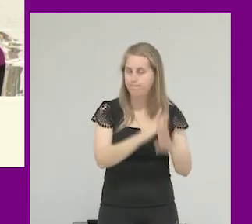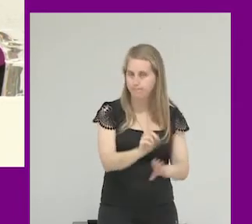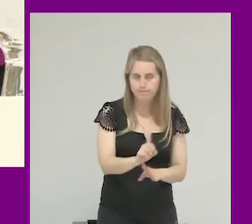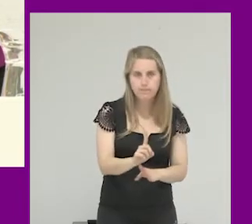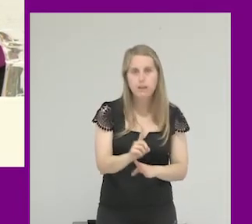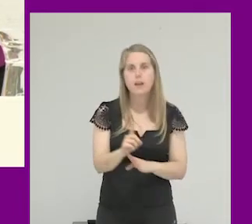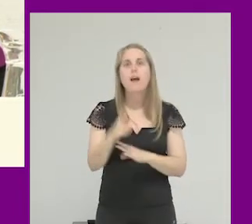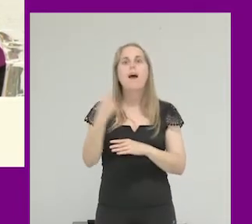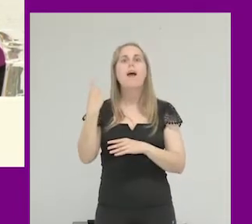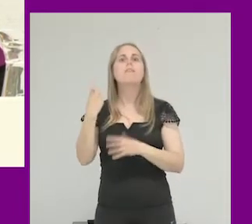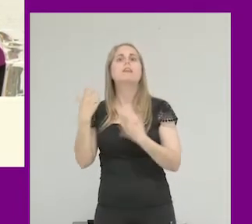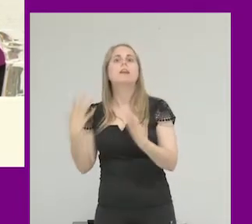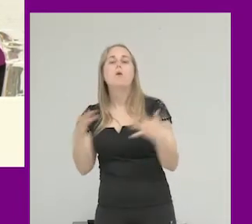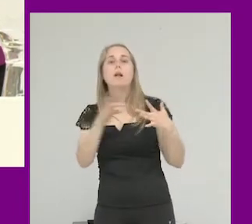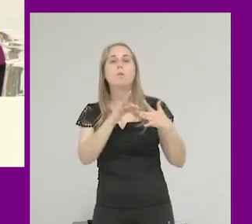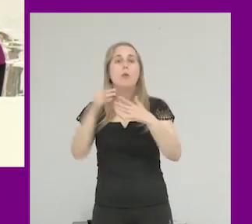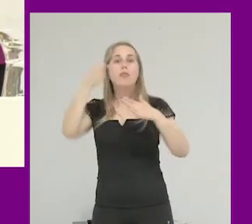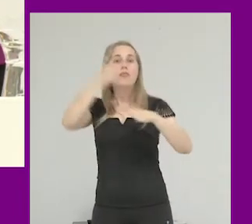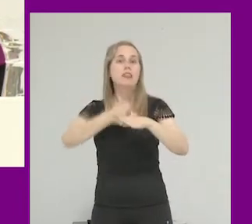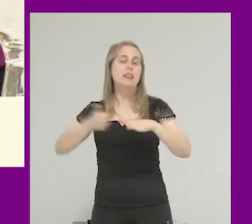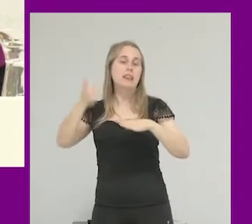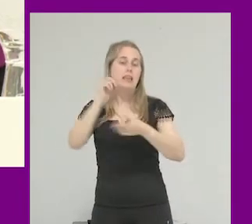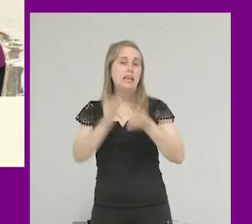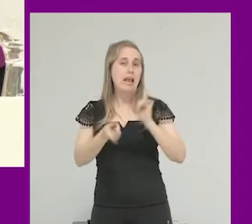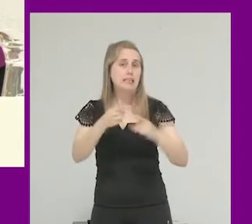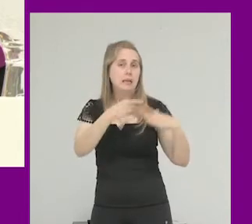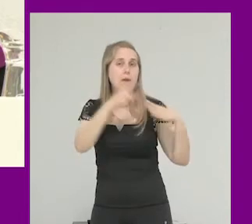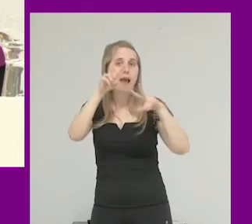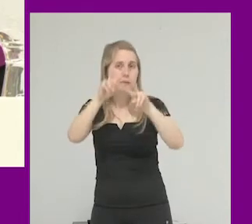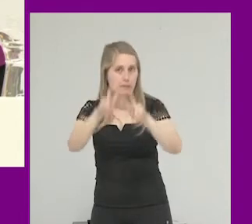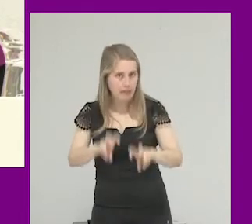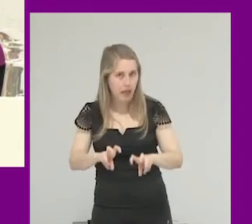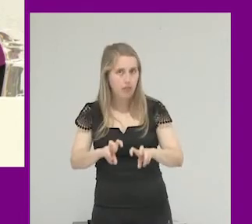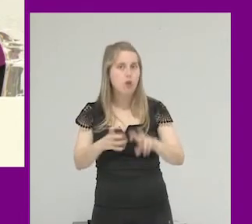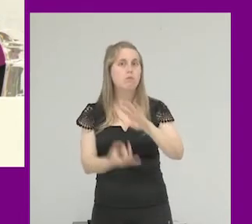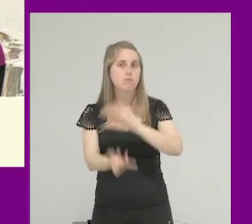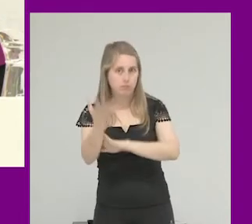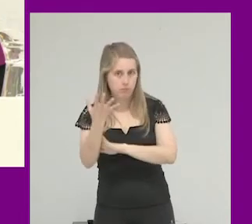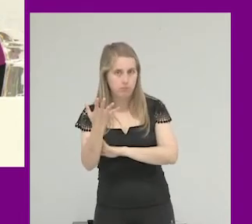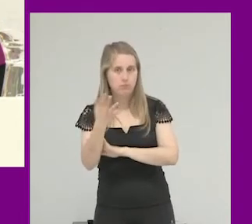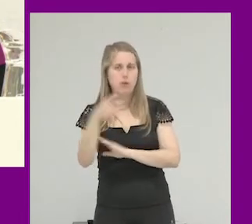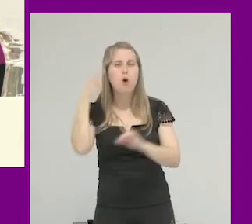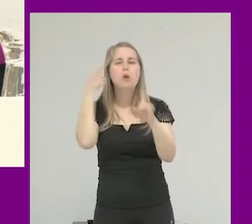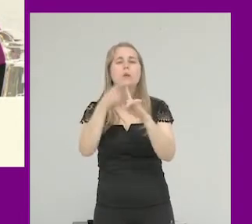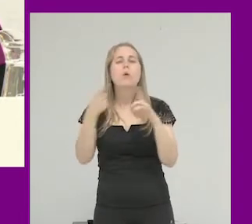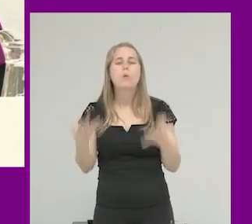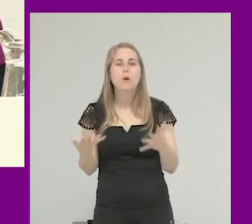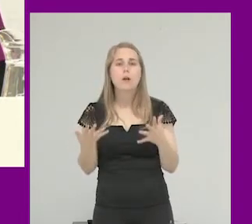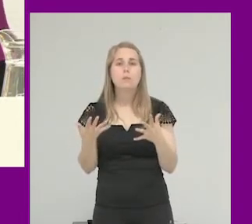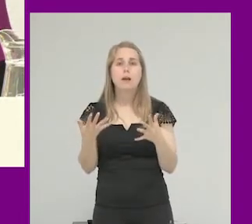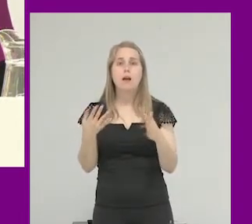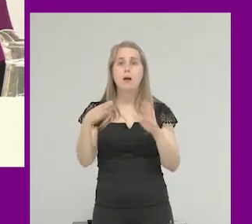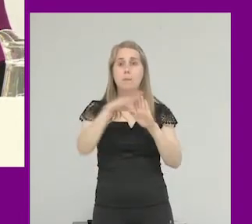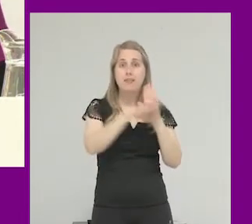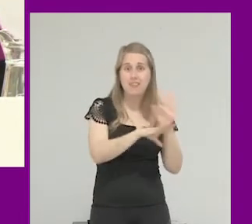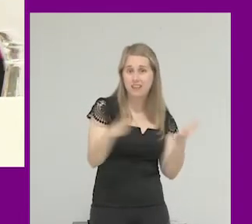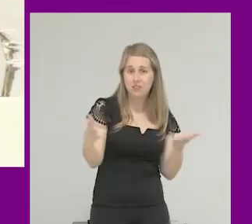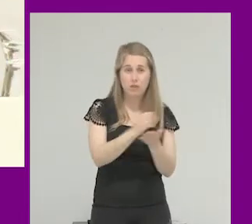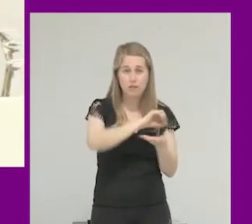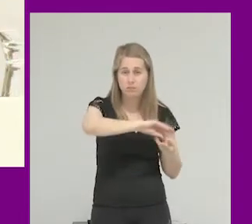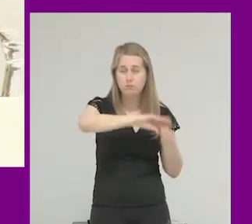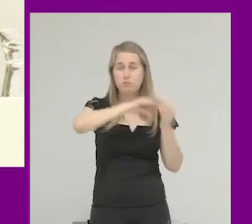una directiva, el desarrollo de una directiva de investigación para que, adoptando toda esta serie de